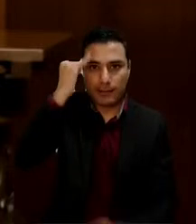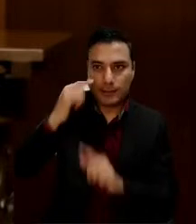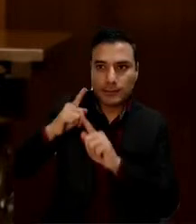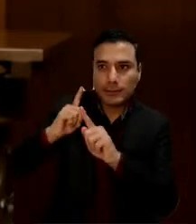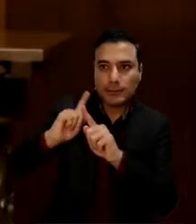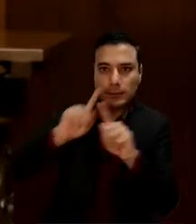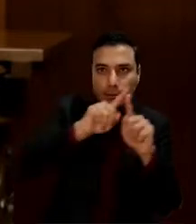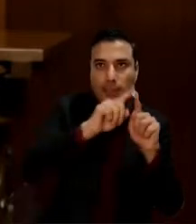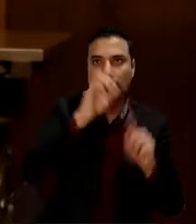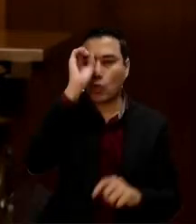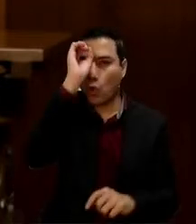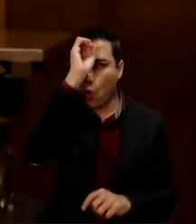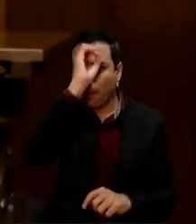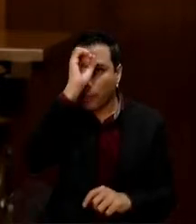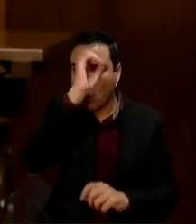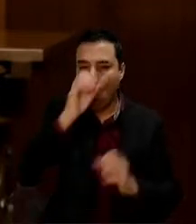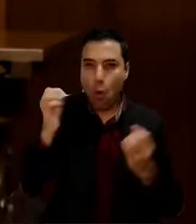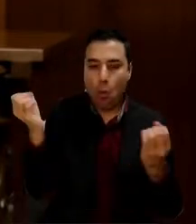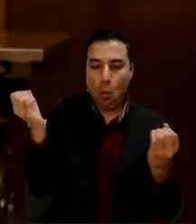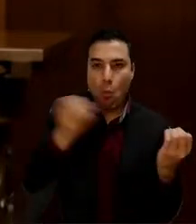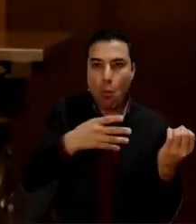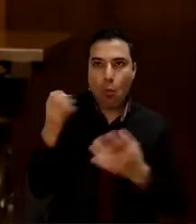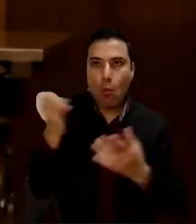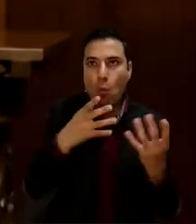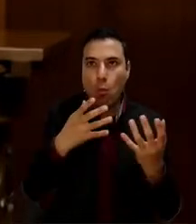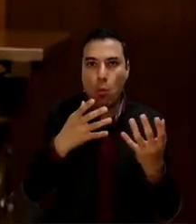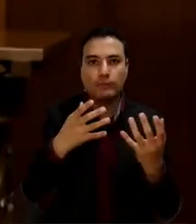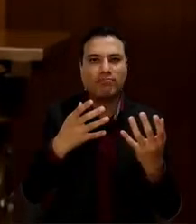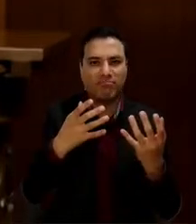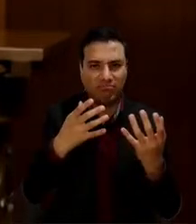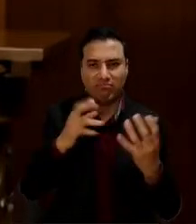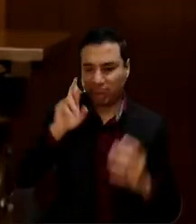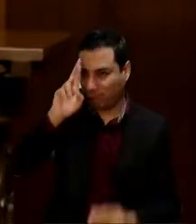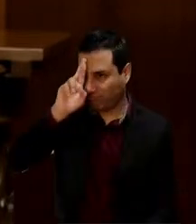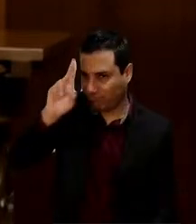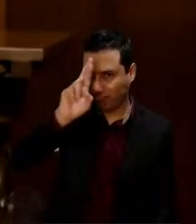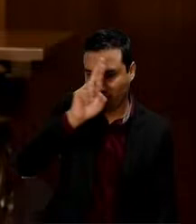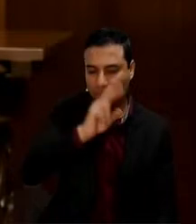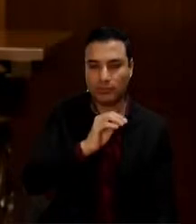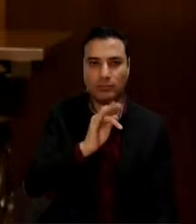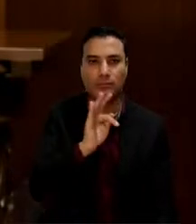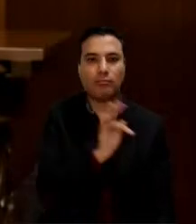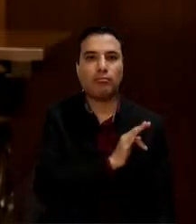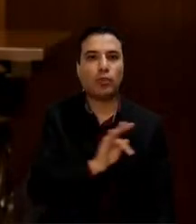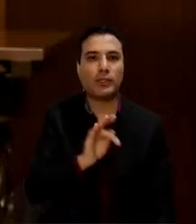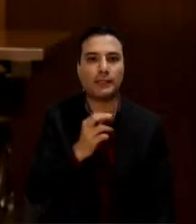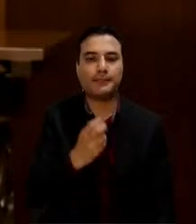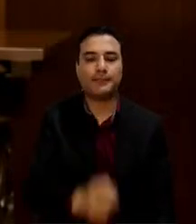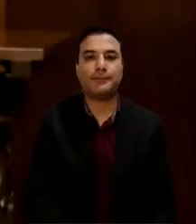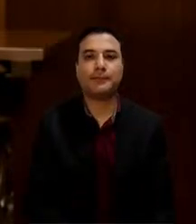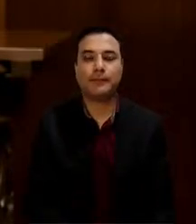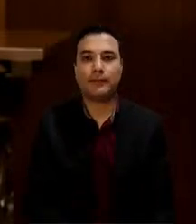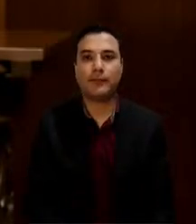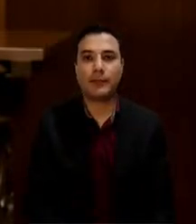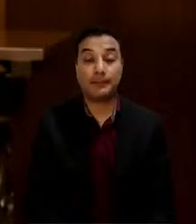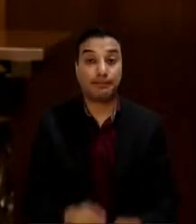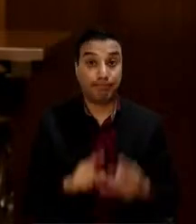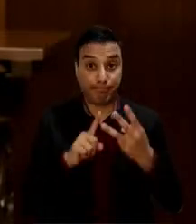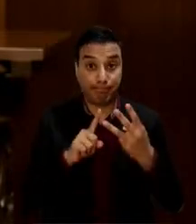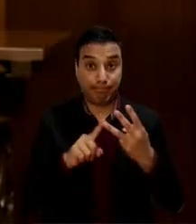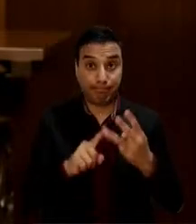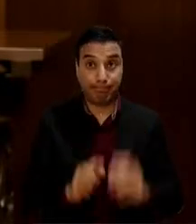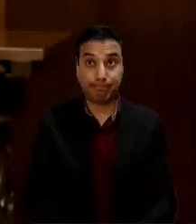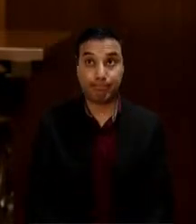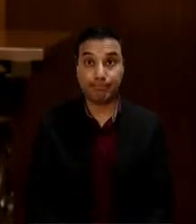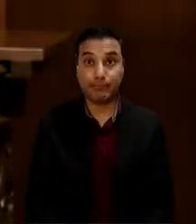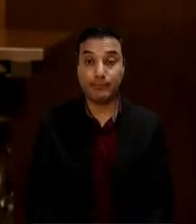puntos de vista sobre determinado asunto que se aborde en cada administración pública municipal. Tercero, que